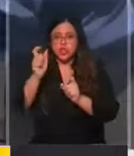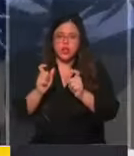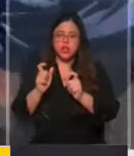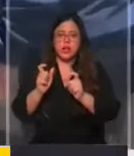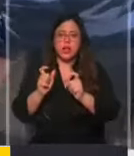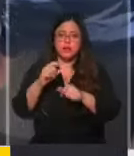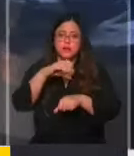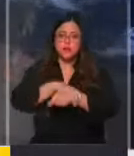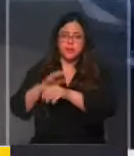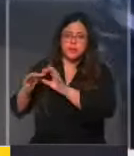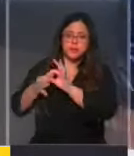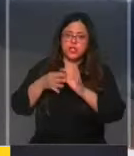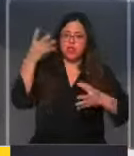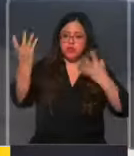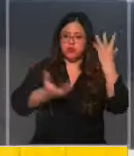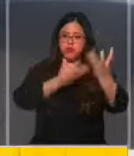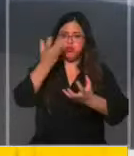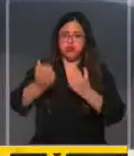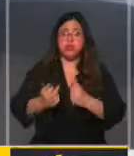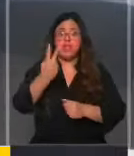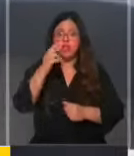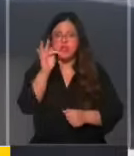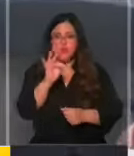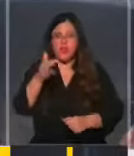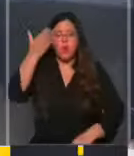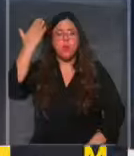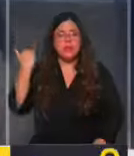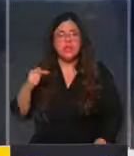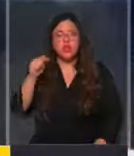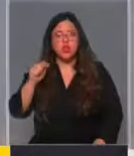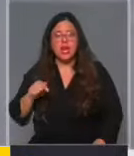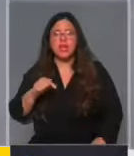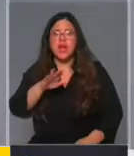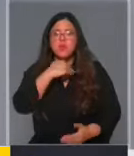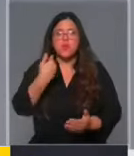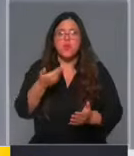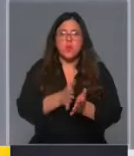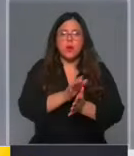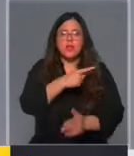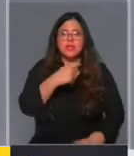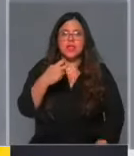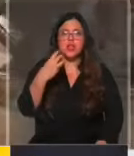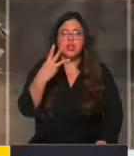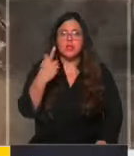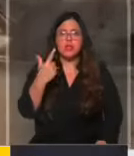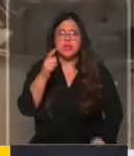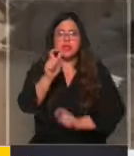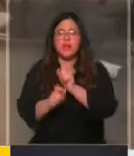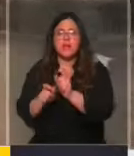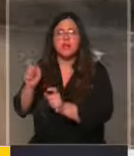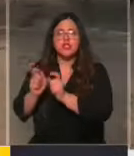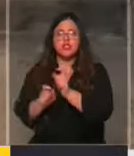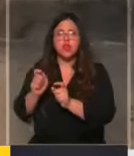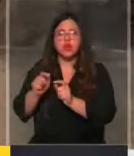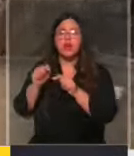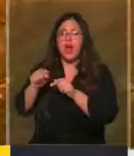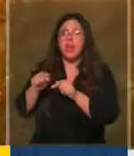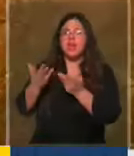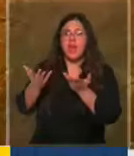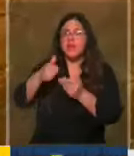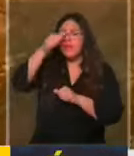este mega incendio del 2 de febrero pasado y que generó la muerte de 137 personas arriesgaría las penas